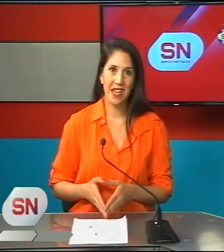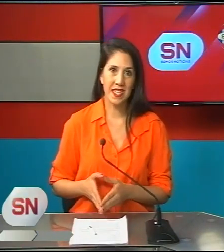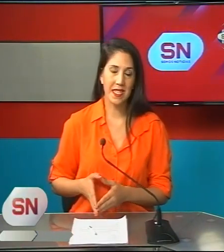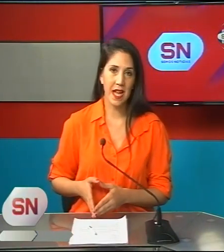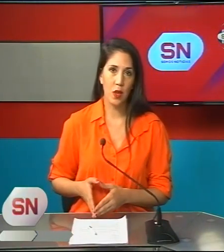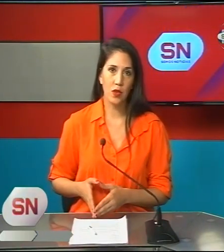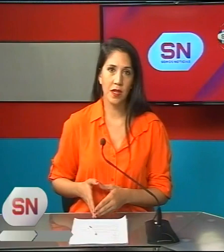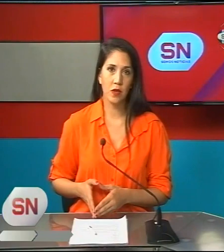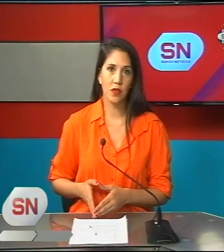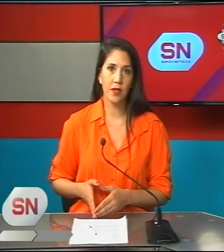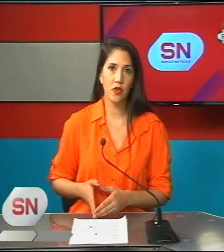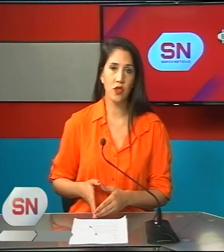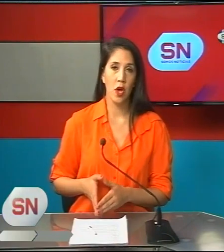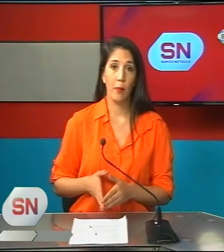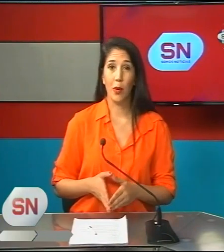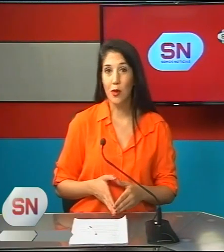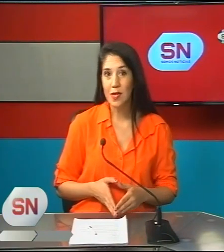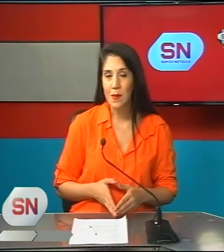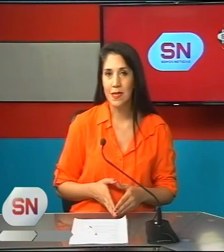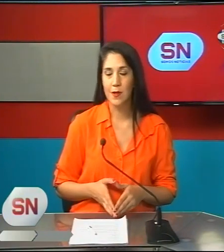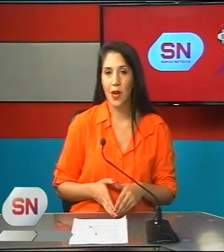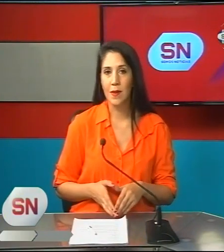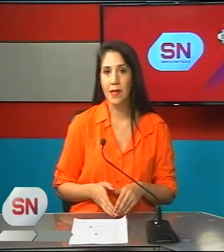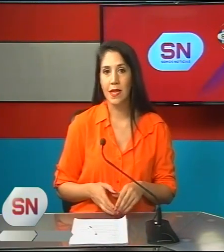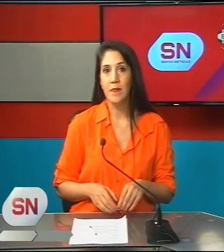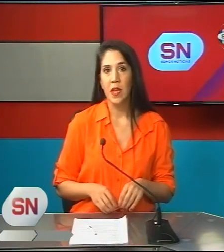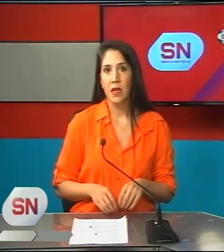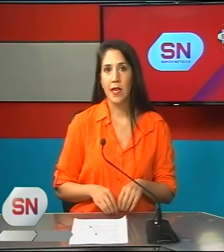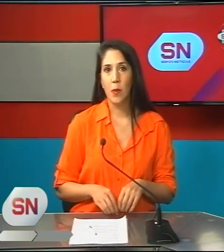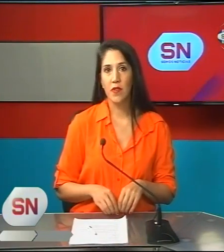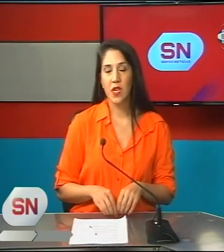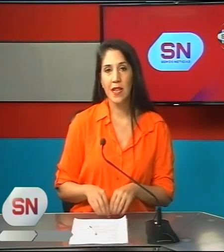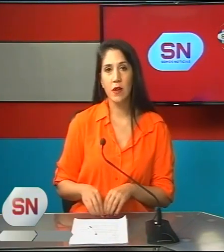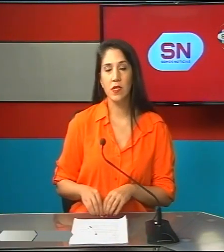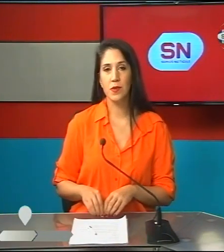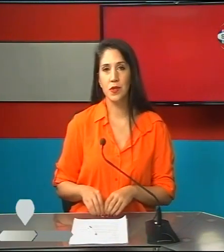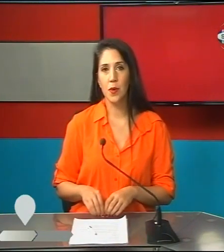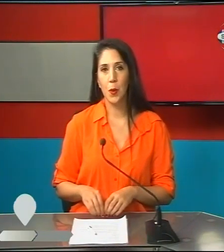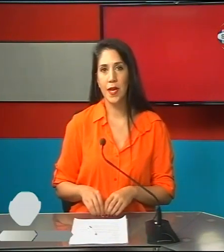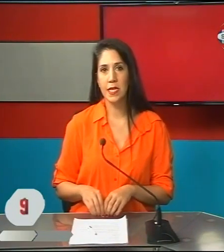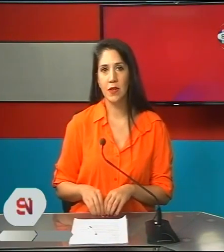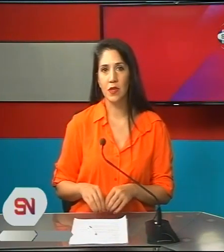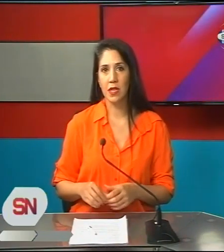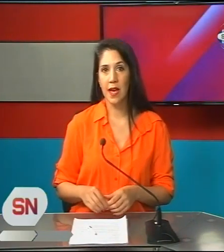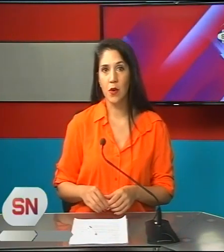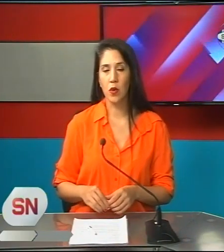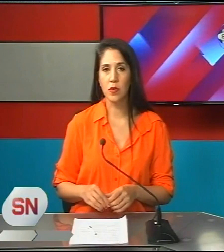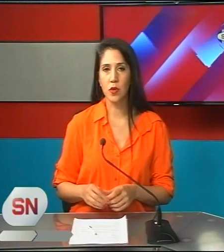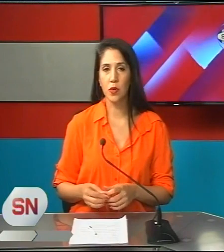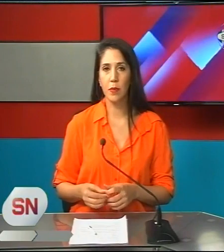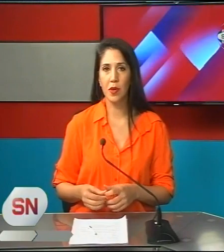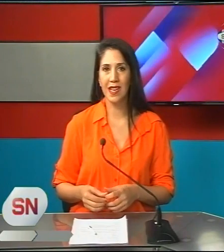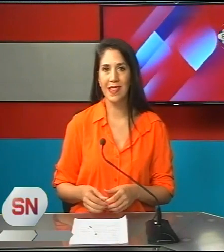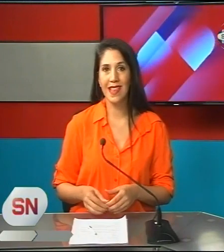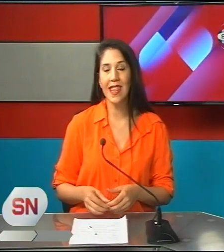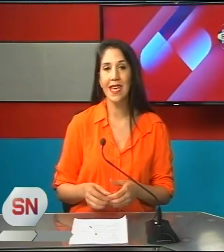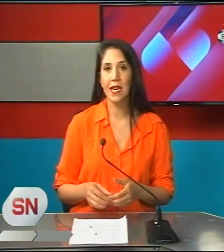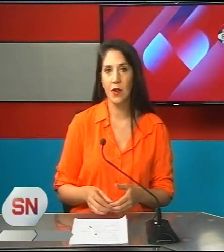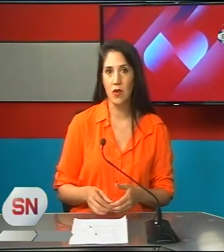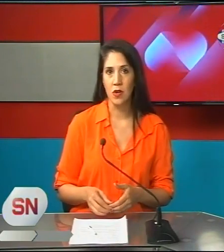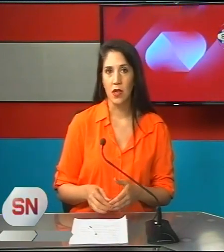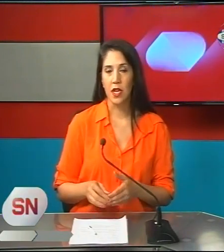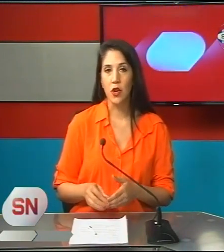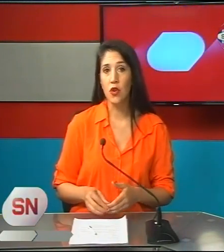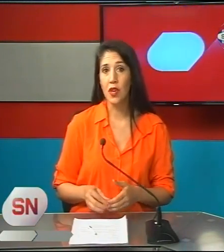muy precarizado, tienen contratos por 12 meses solamente, y los profesionales de Concepción del Uruguay se contactaron con nosotros porque